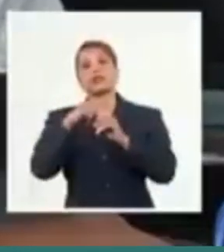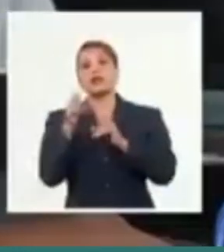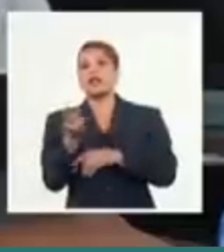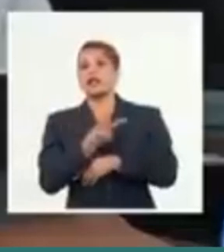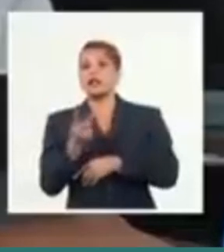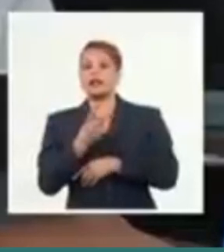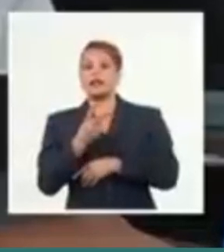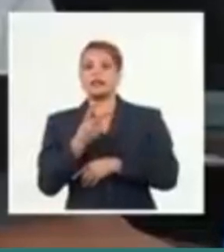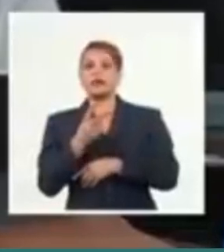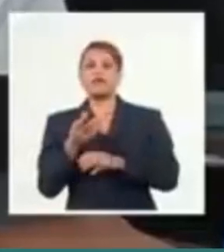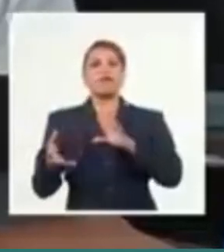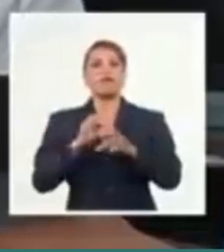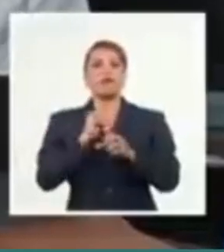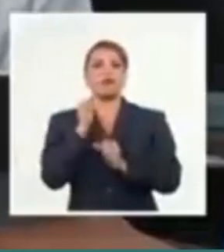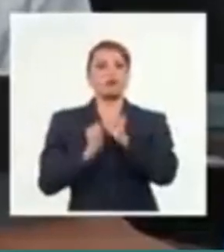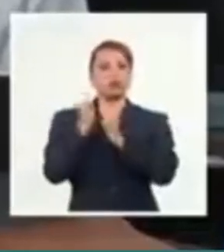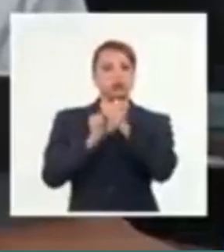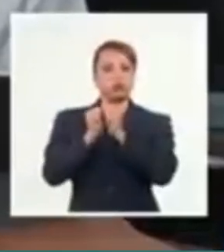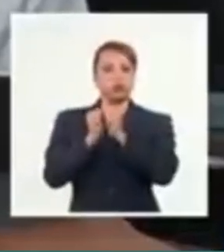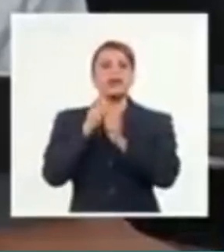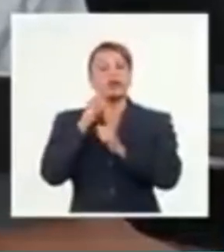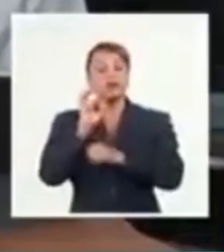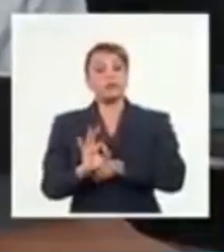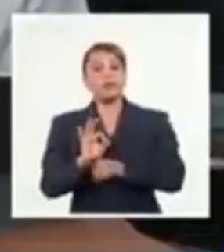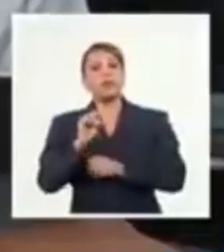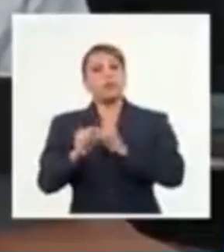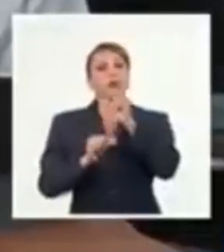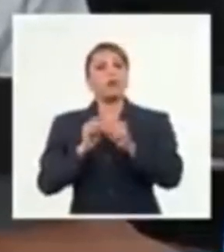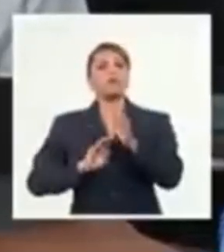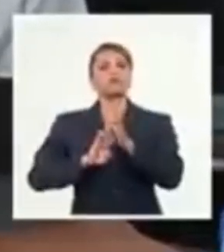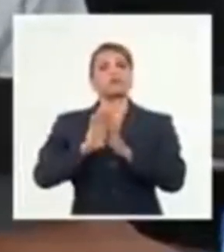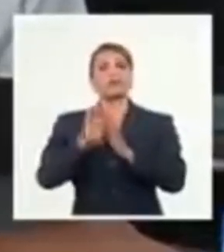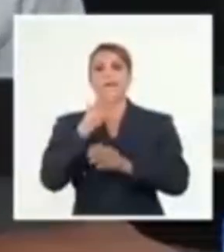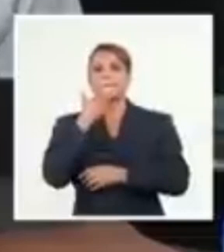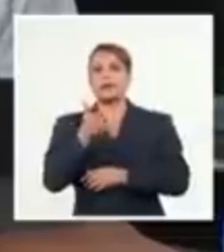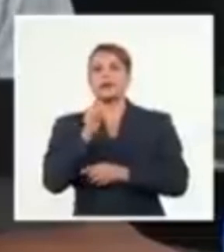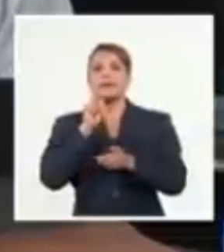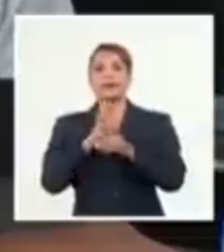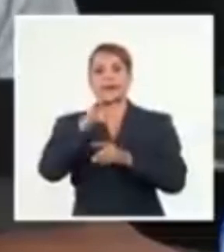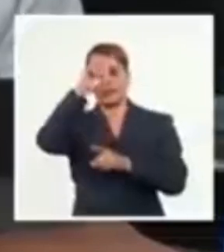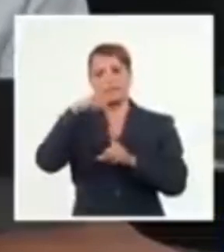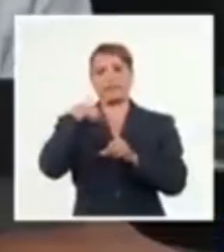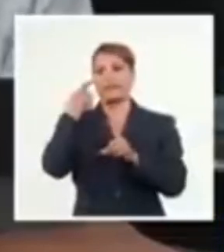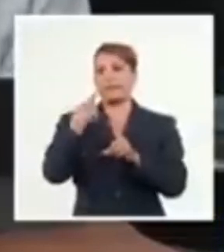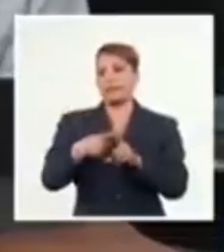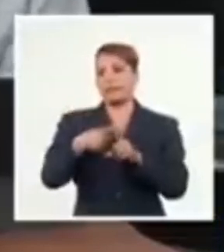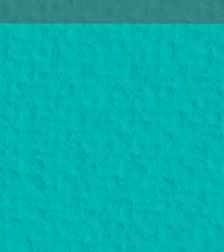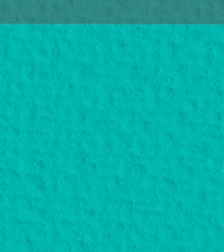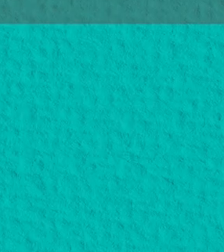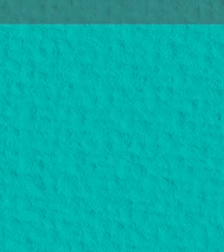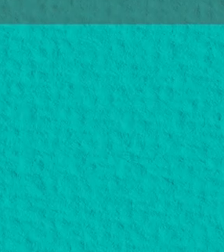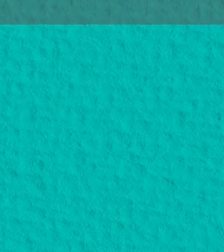generación distribuida. Y que eso gradualmente va a ir mejorando desde septiembre hasta